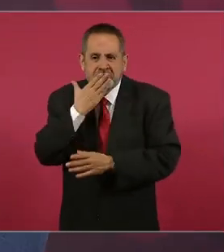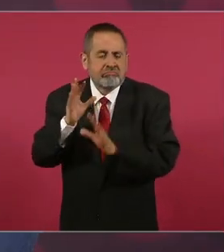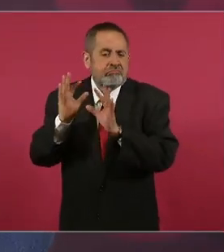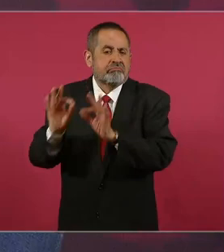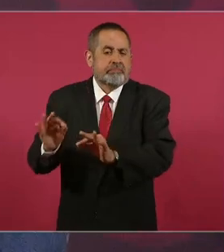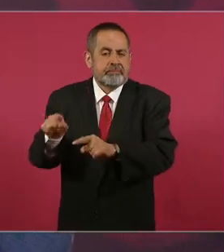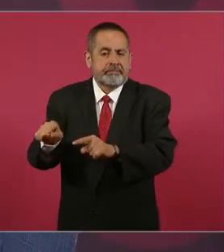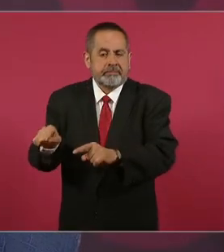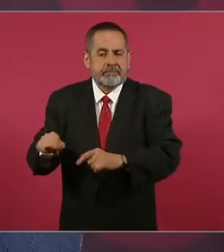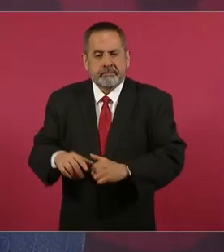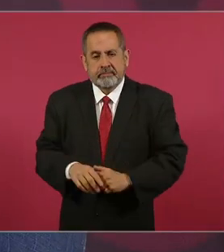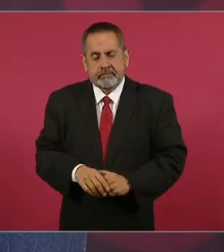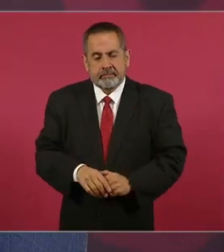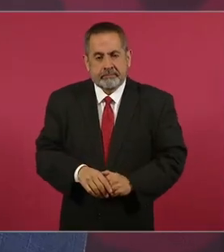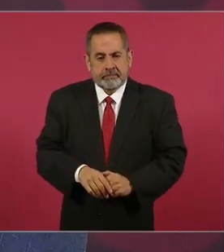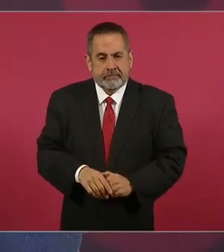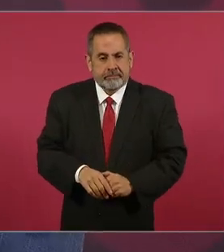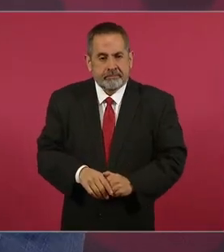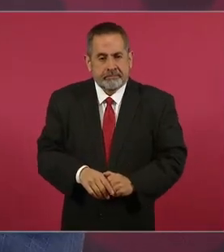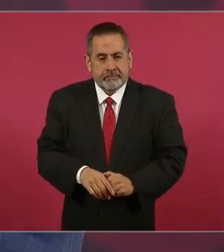Y fue